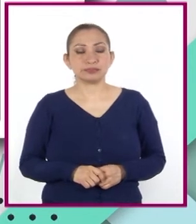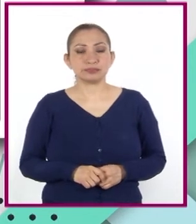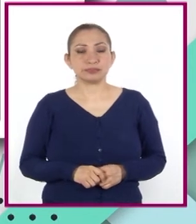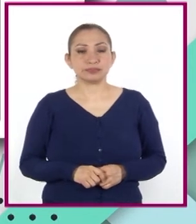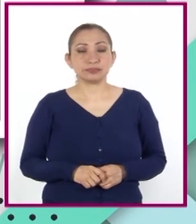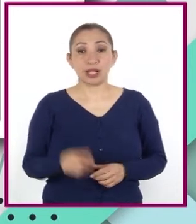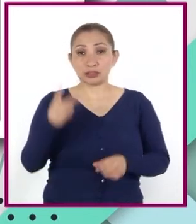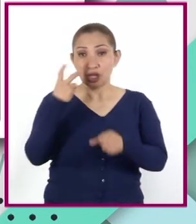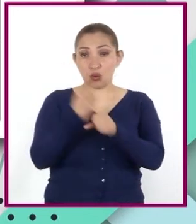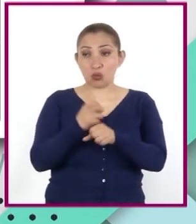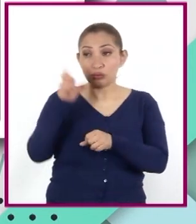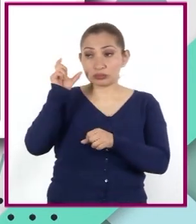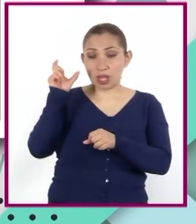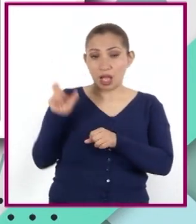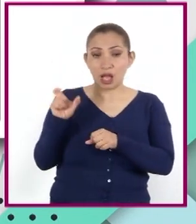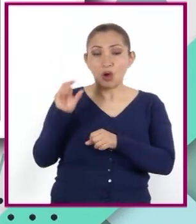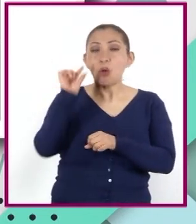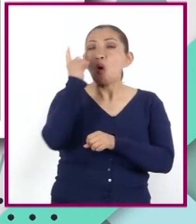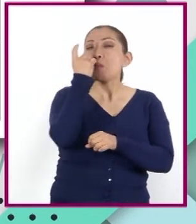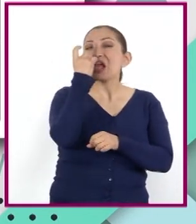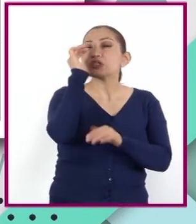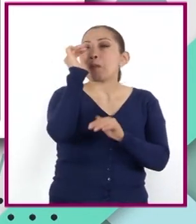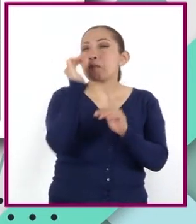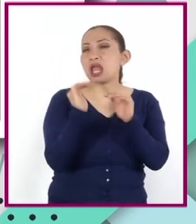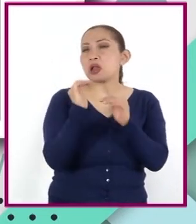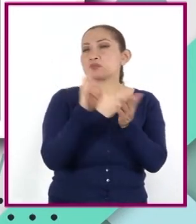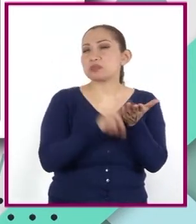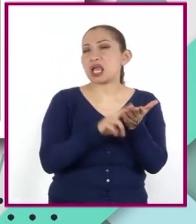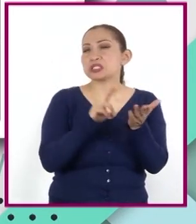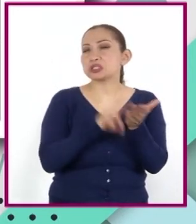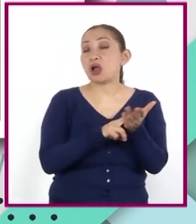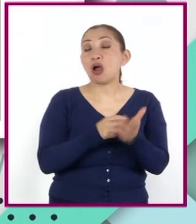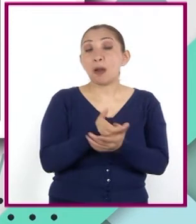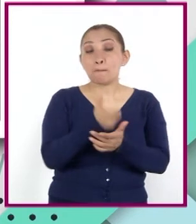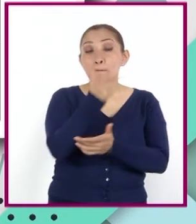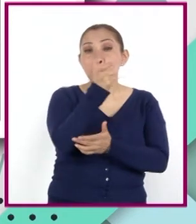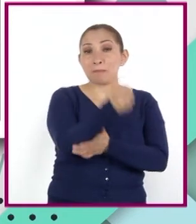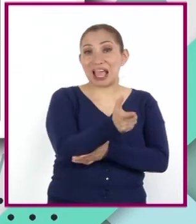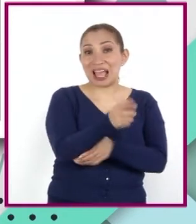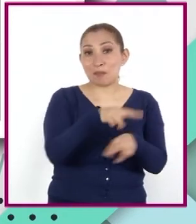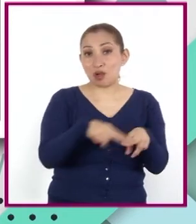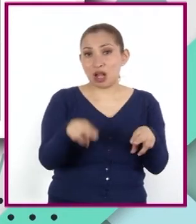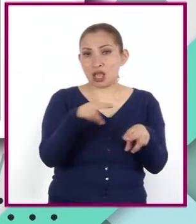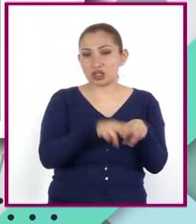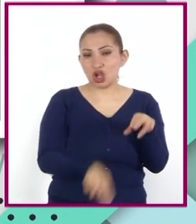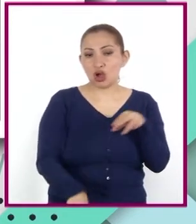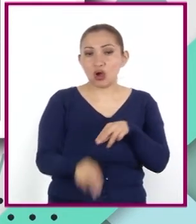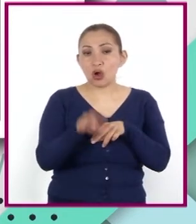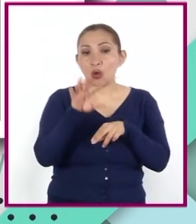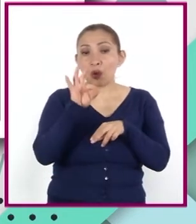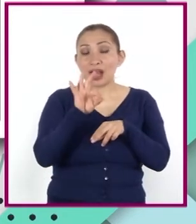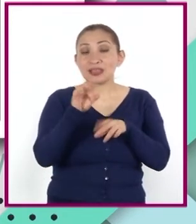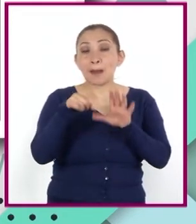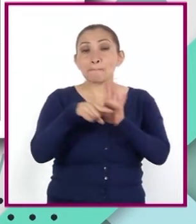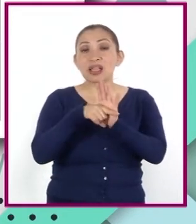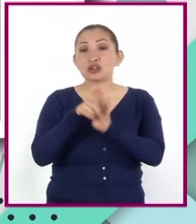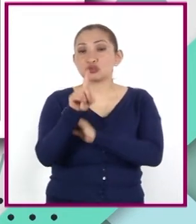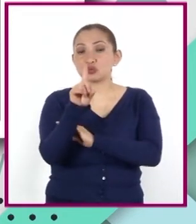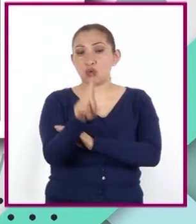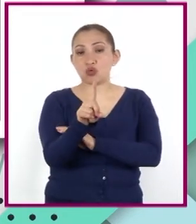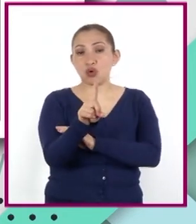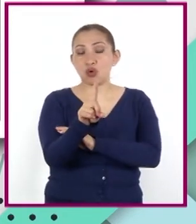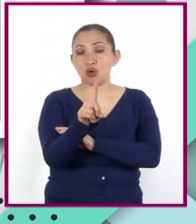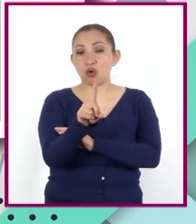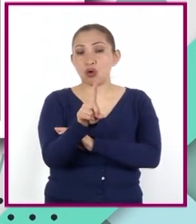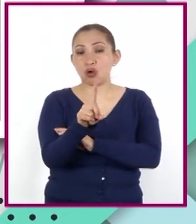En la siguiente se reduce un peso, lo que hace que la entrada se represente por 40 menos 1